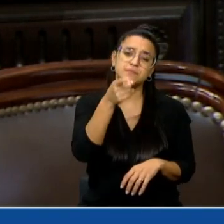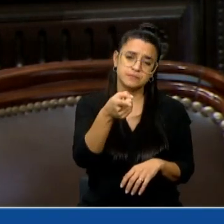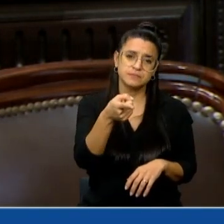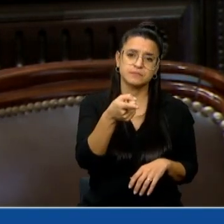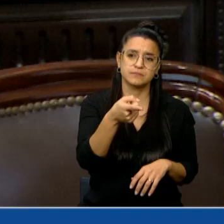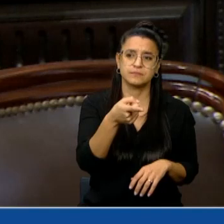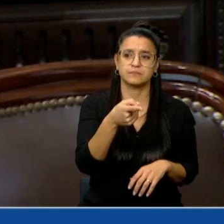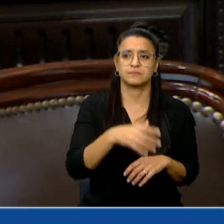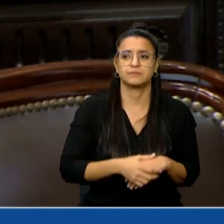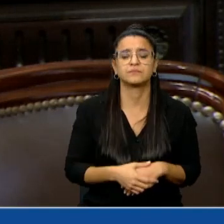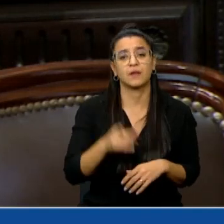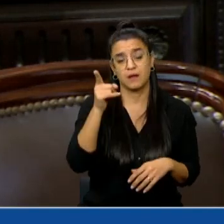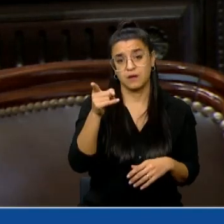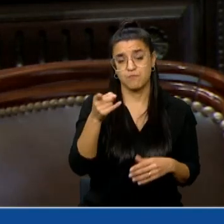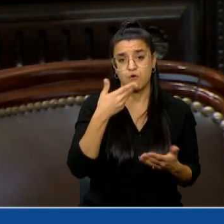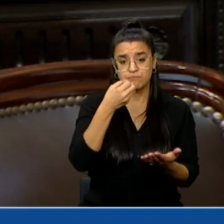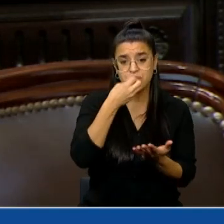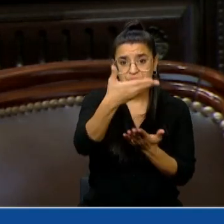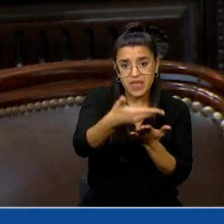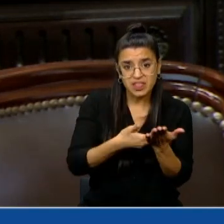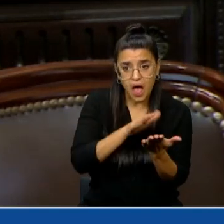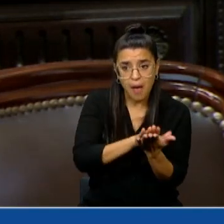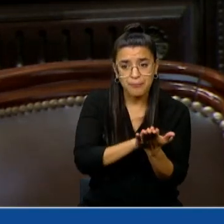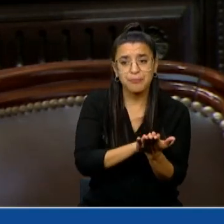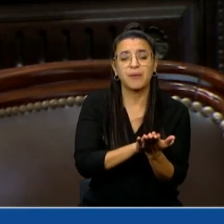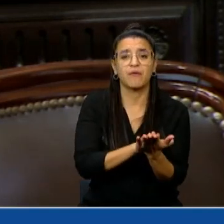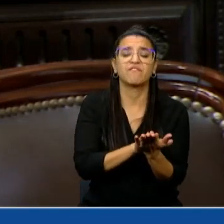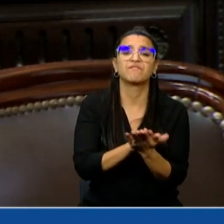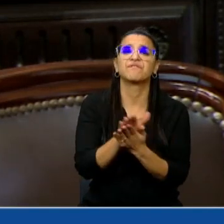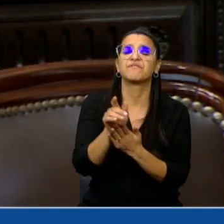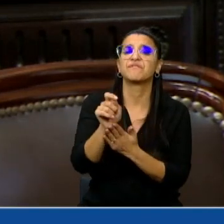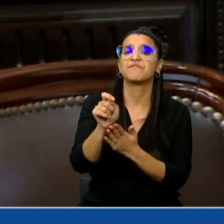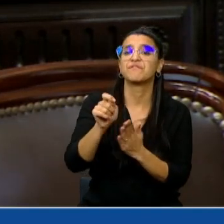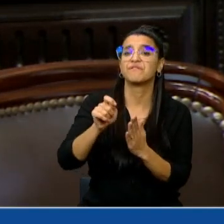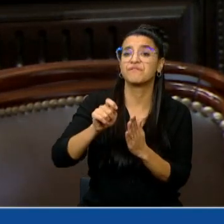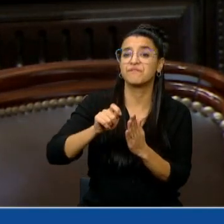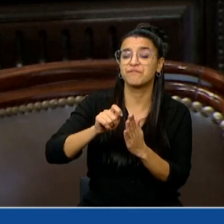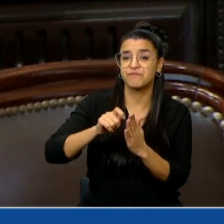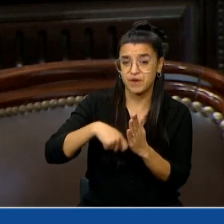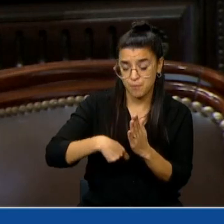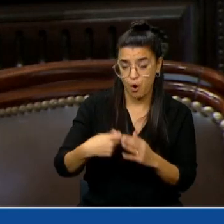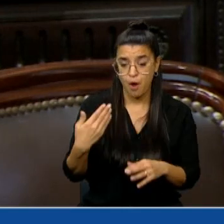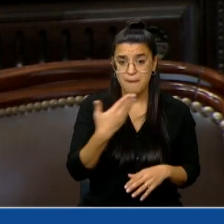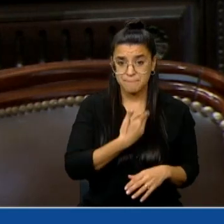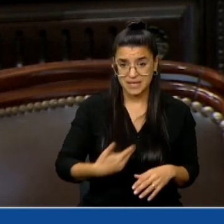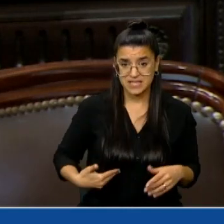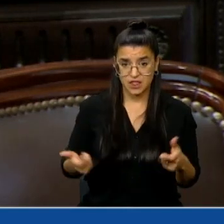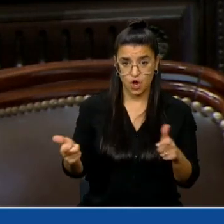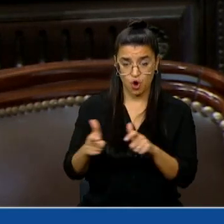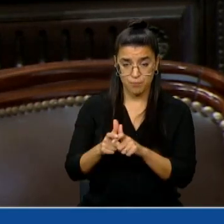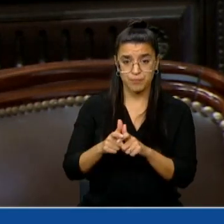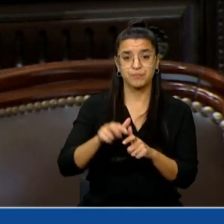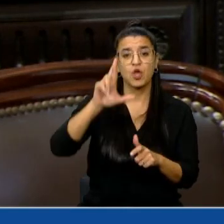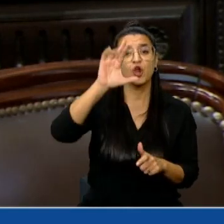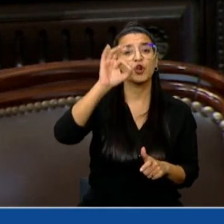sacara un dictamen que firmó el presidente de la comisión,